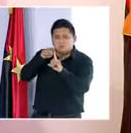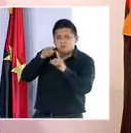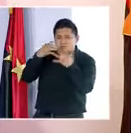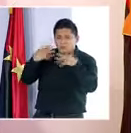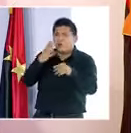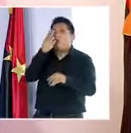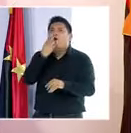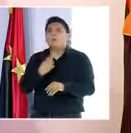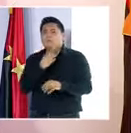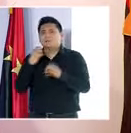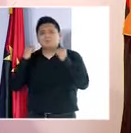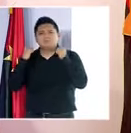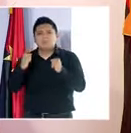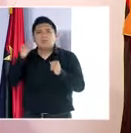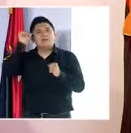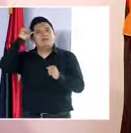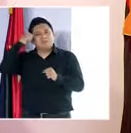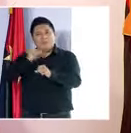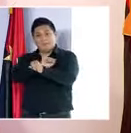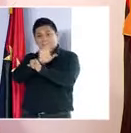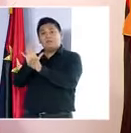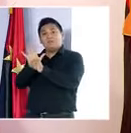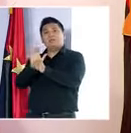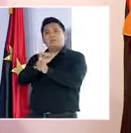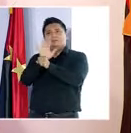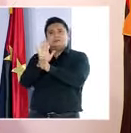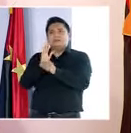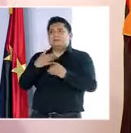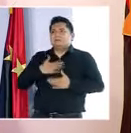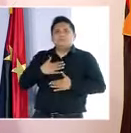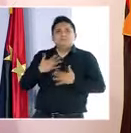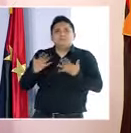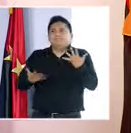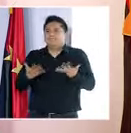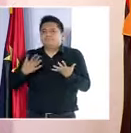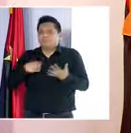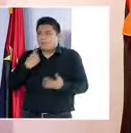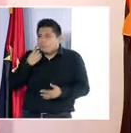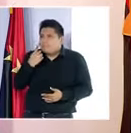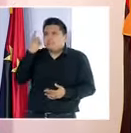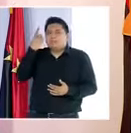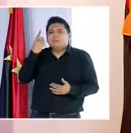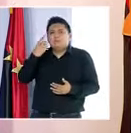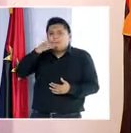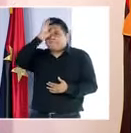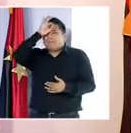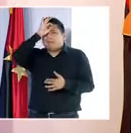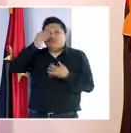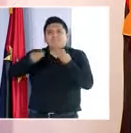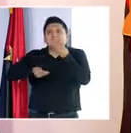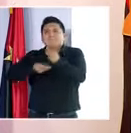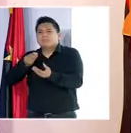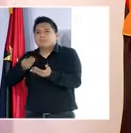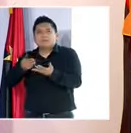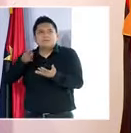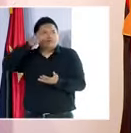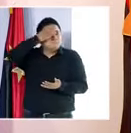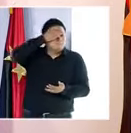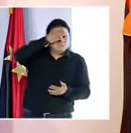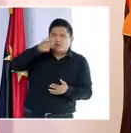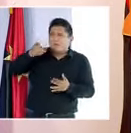enfrentarnos a una pandemia que no conocíamos, a una enfermedad desconocida por